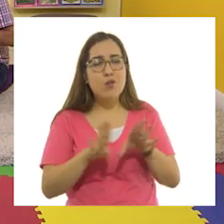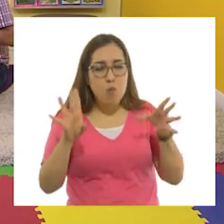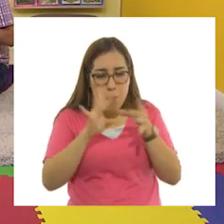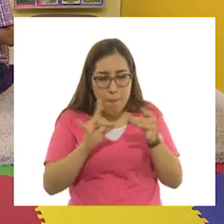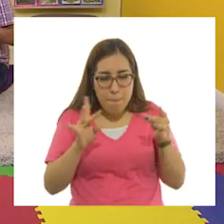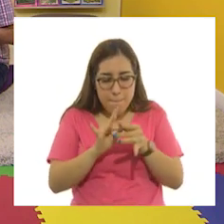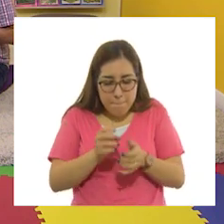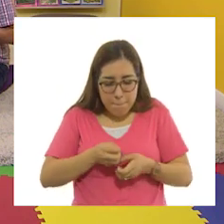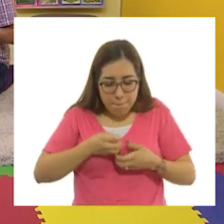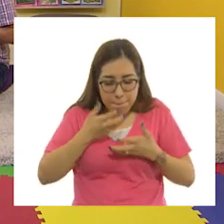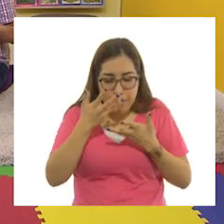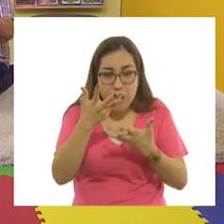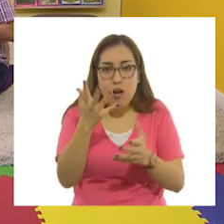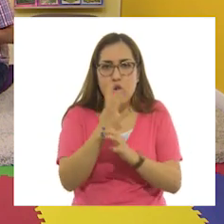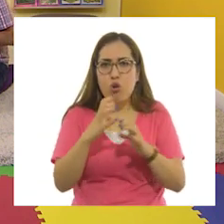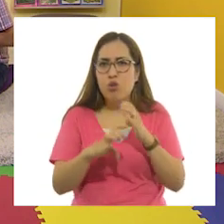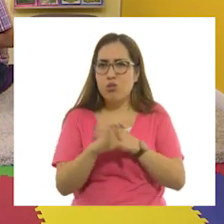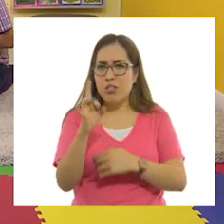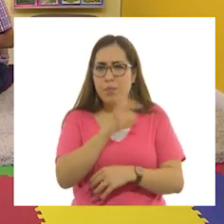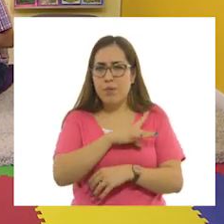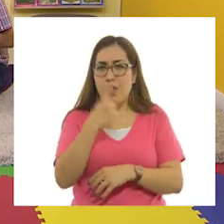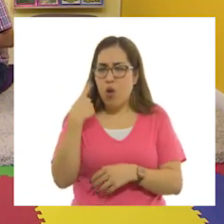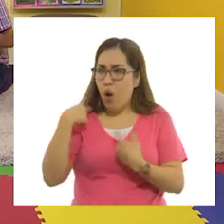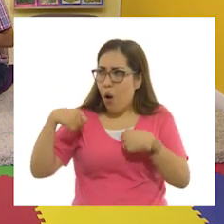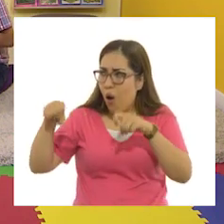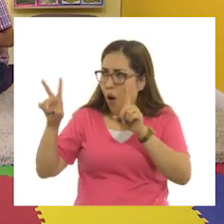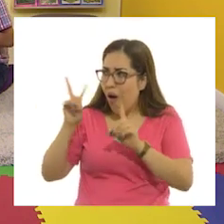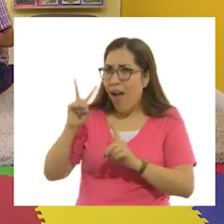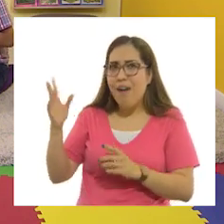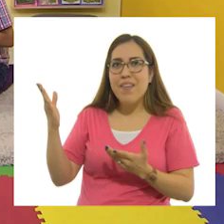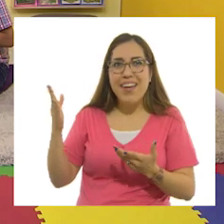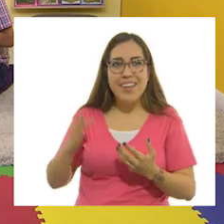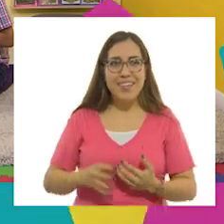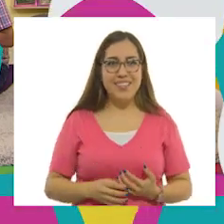aquello que les causa miedo vamos a verlos vamos